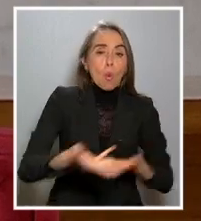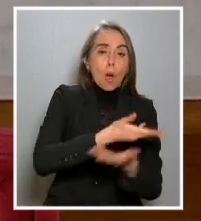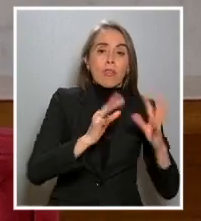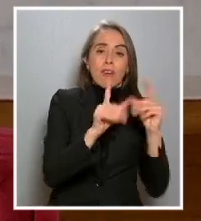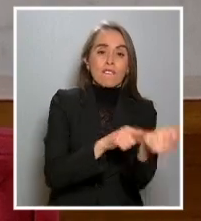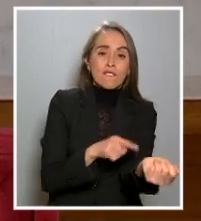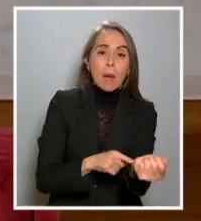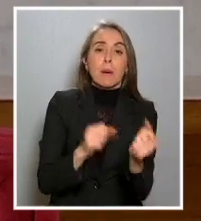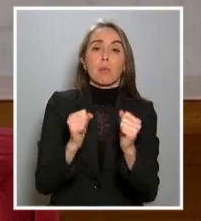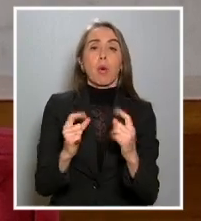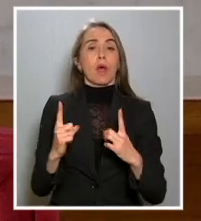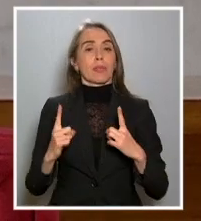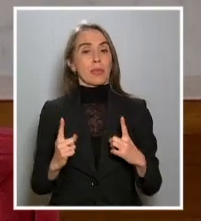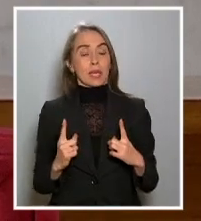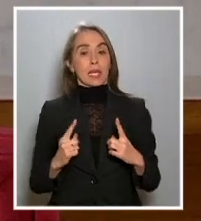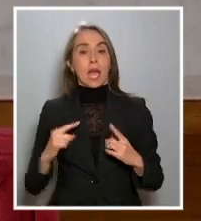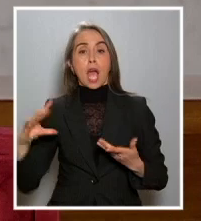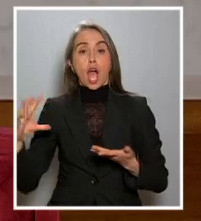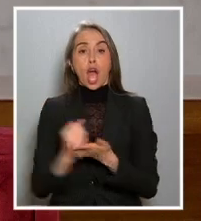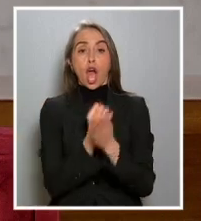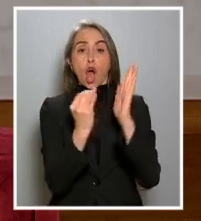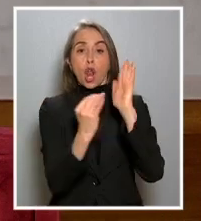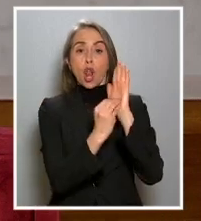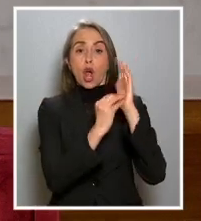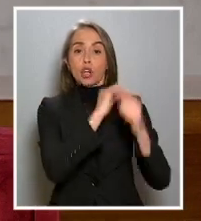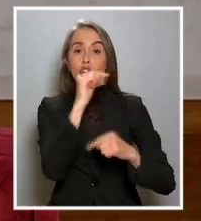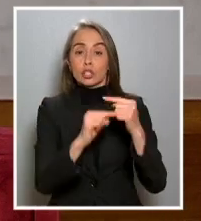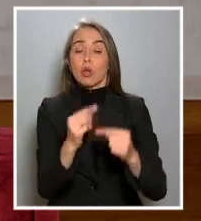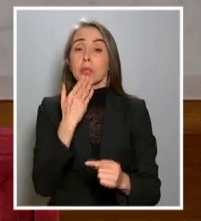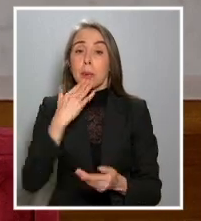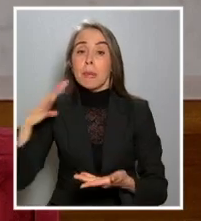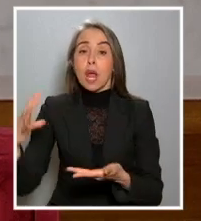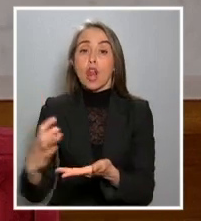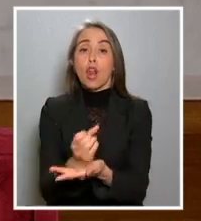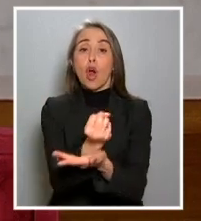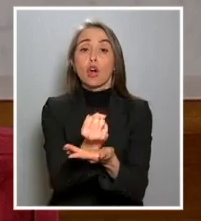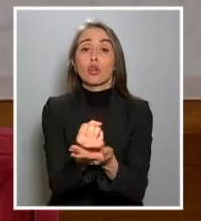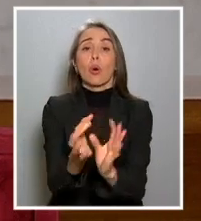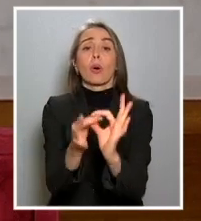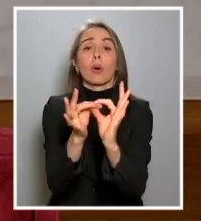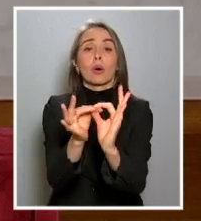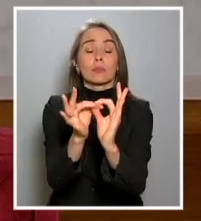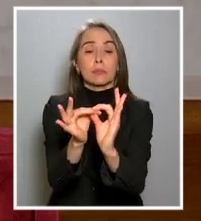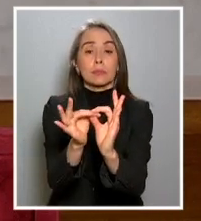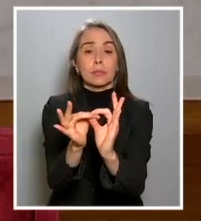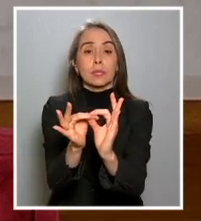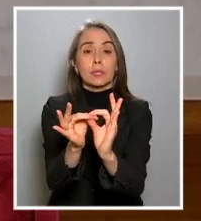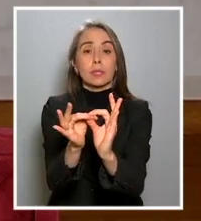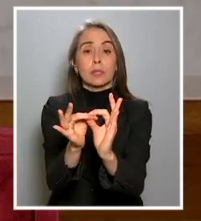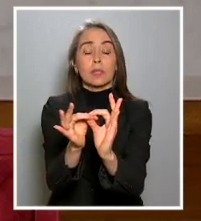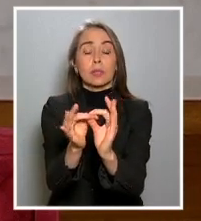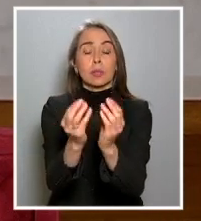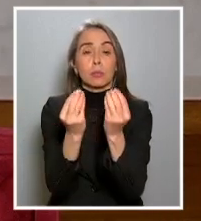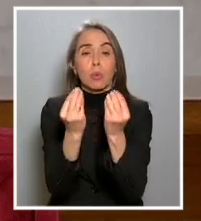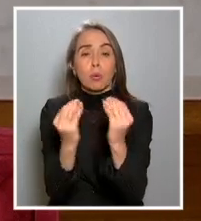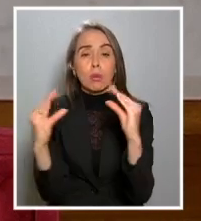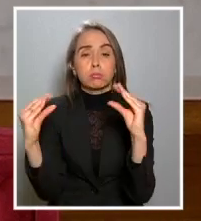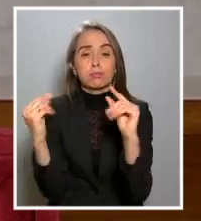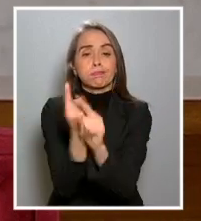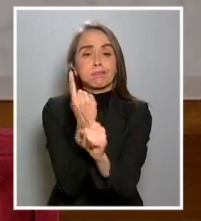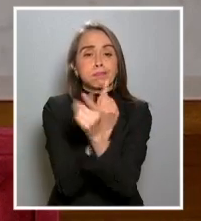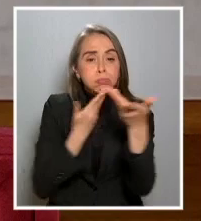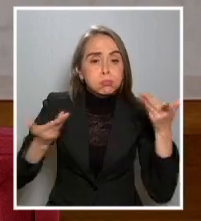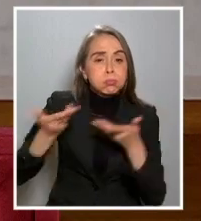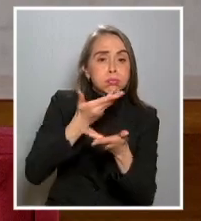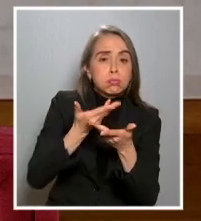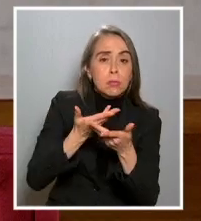descansar. Este logro histórico también se logró gracias al virtuoso diálogo que